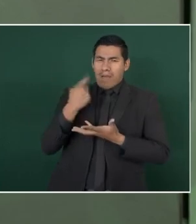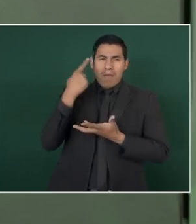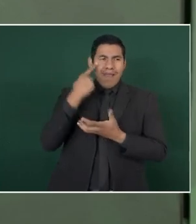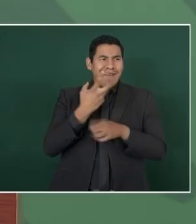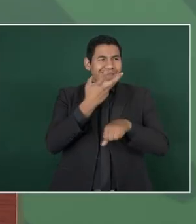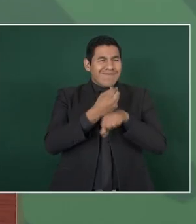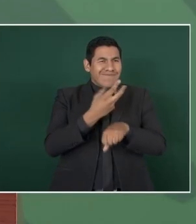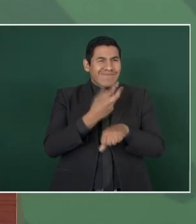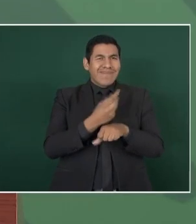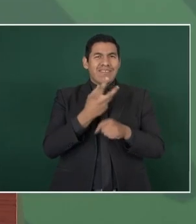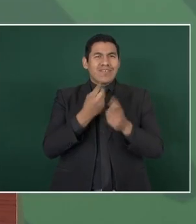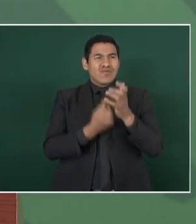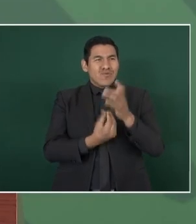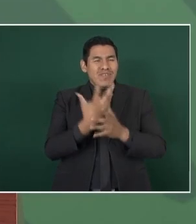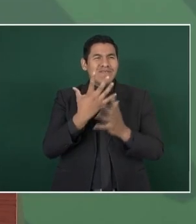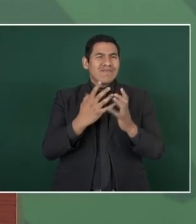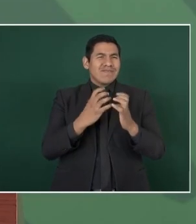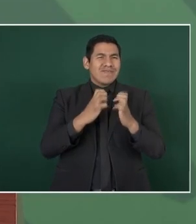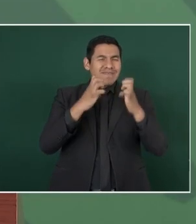México es de los